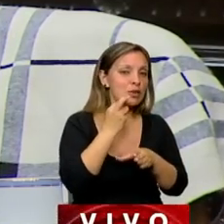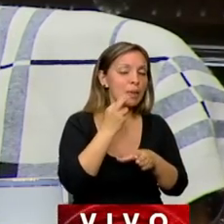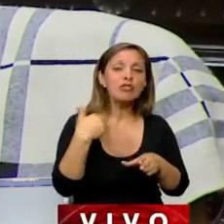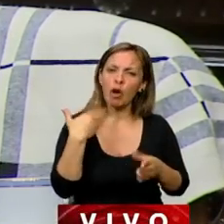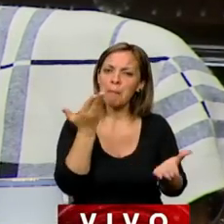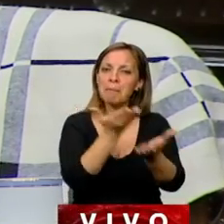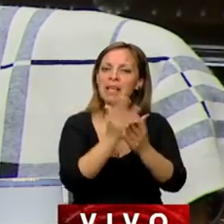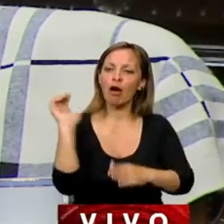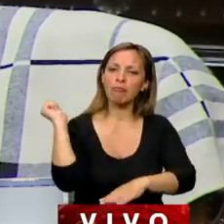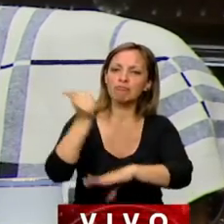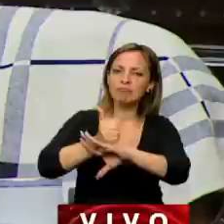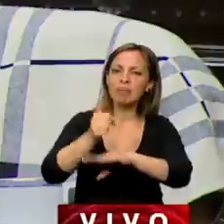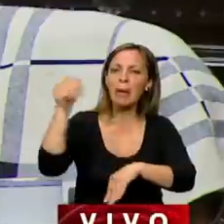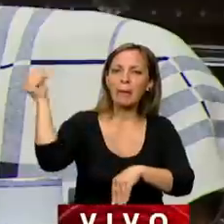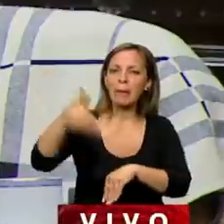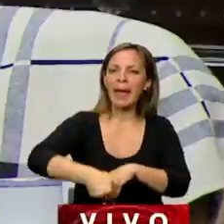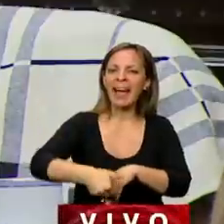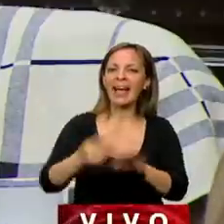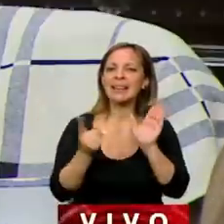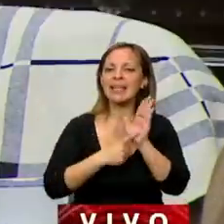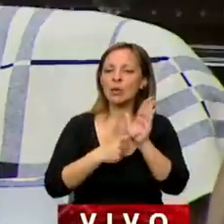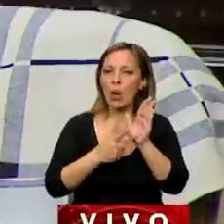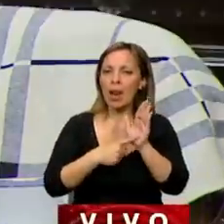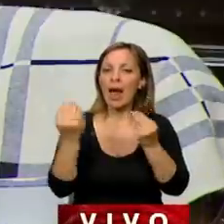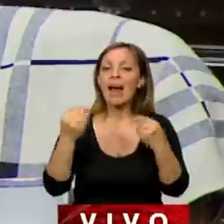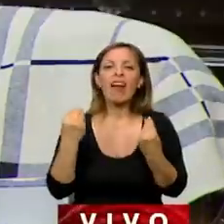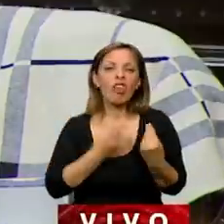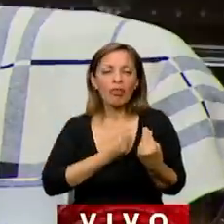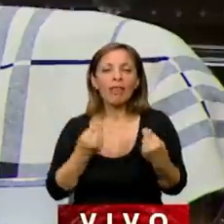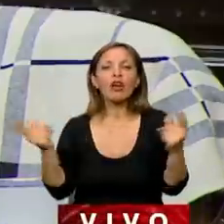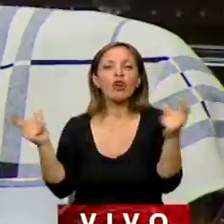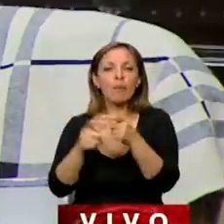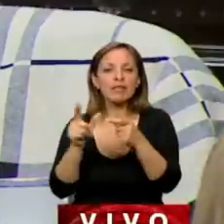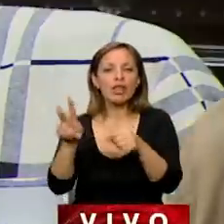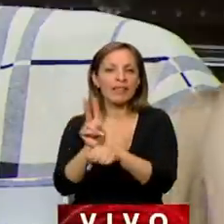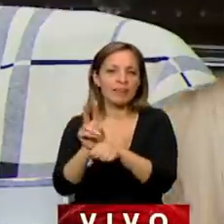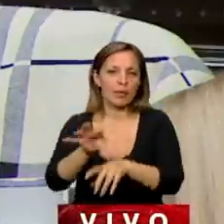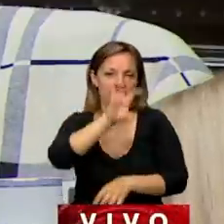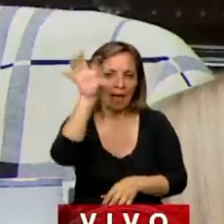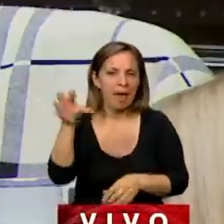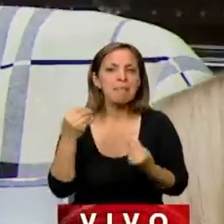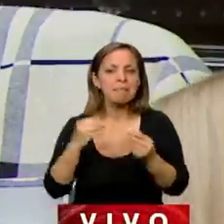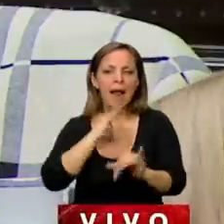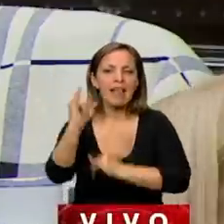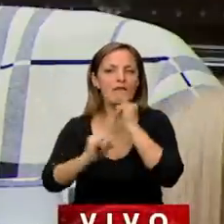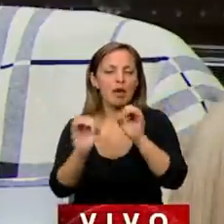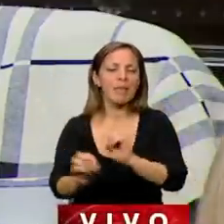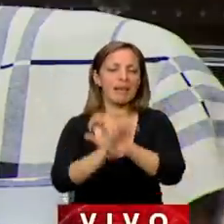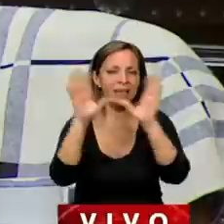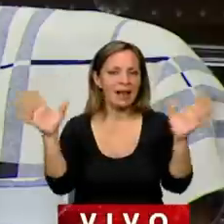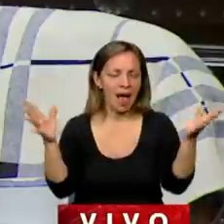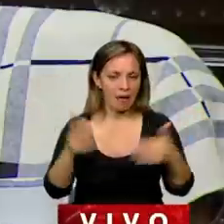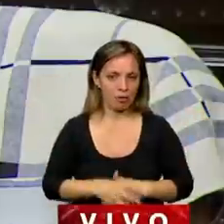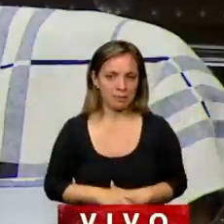presente la titular del organismo a la Comisión de Seguridad Interior para que dé la información adecuada y que nos aclare